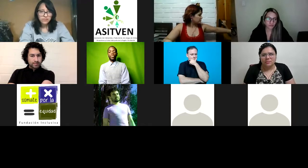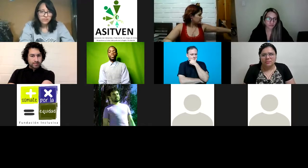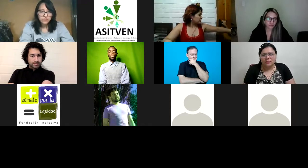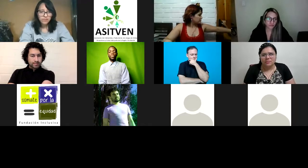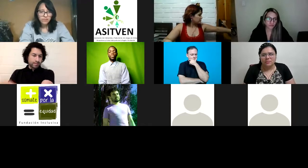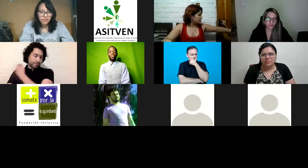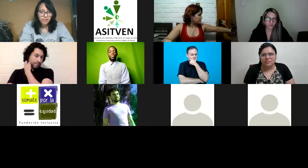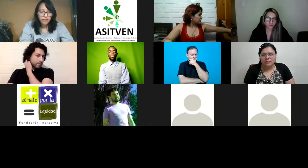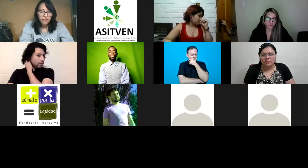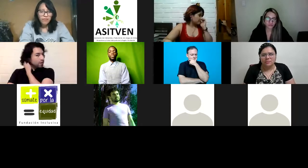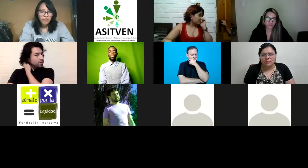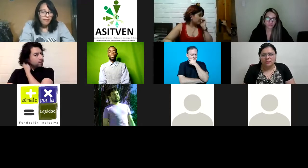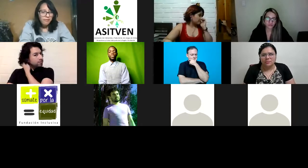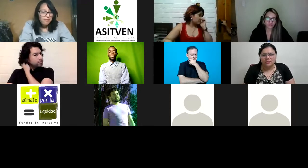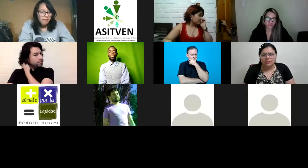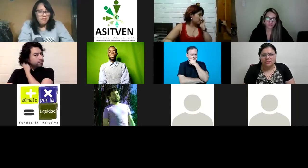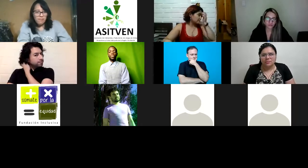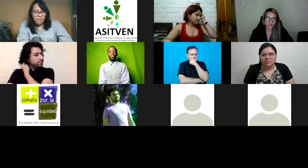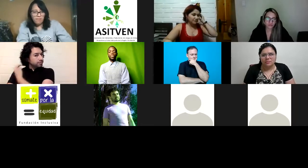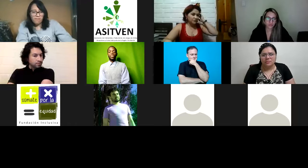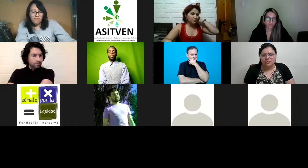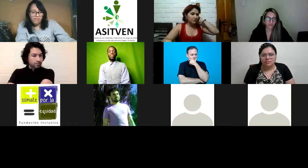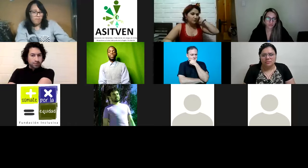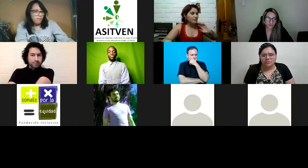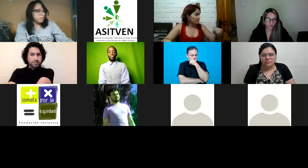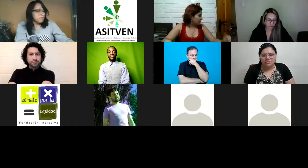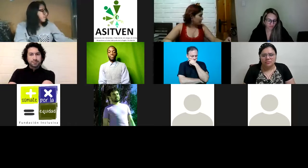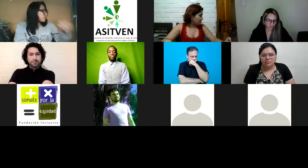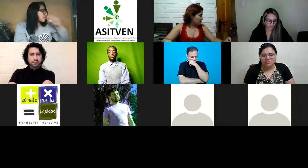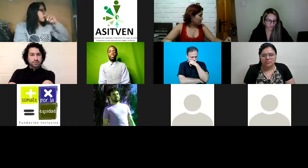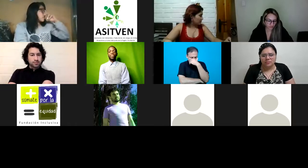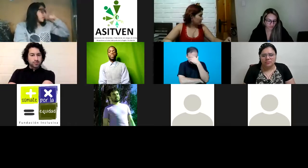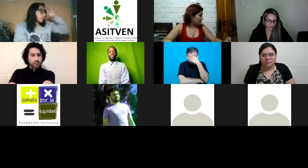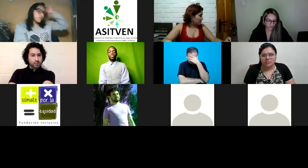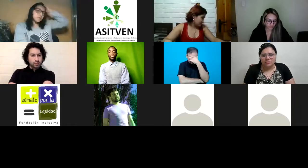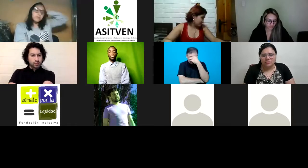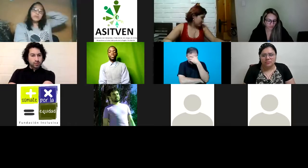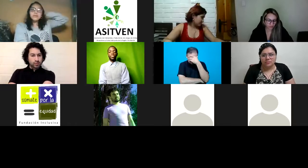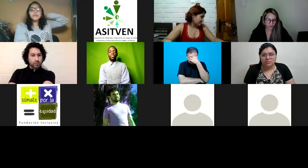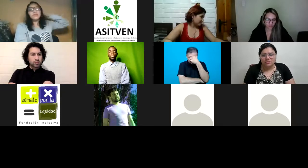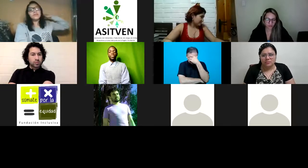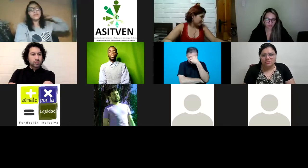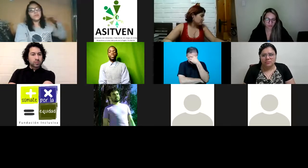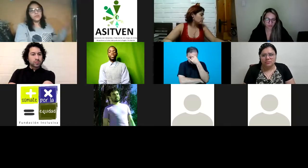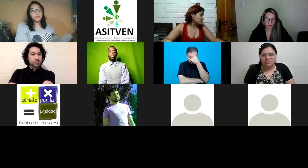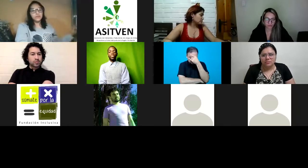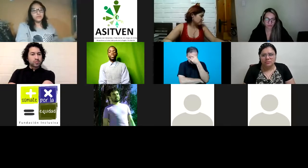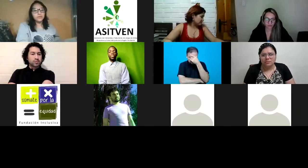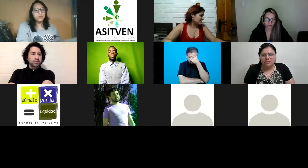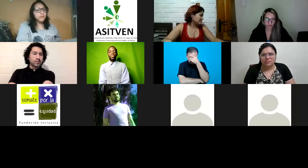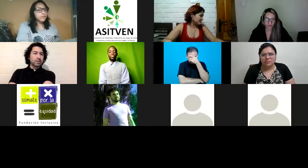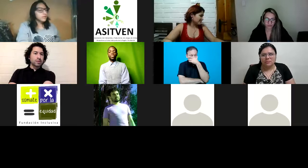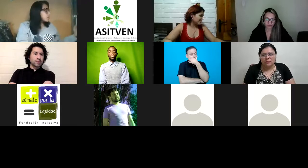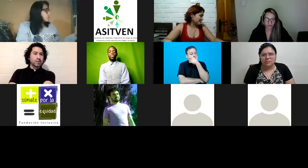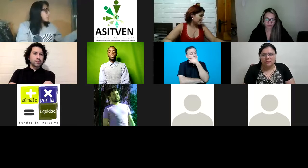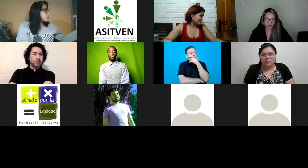los sordos en la lengua de señas internacional de América no es el mismo acuerdo. Entonces, o sea, también